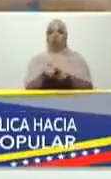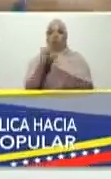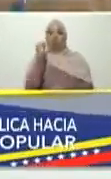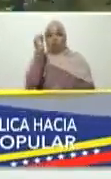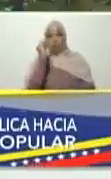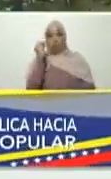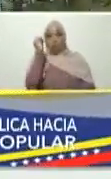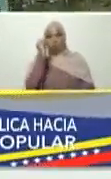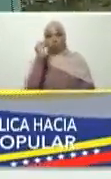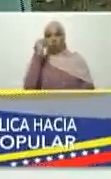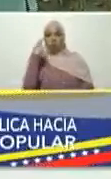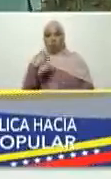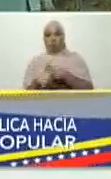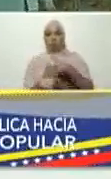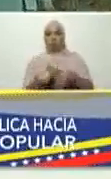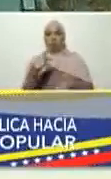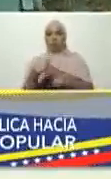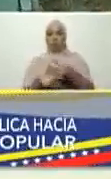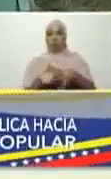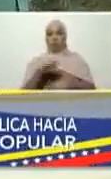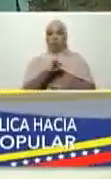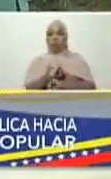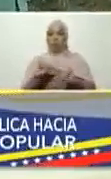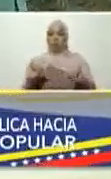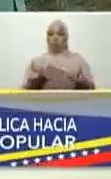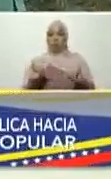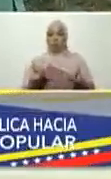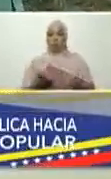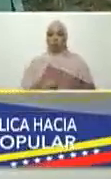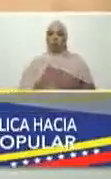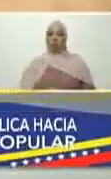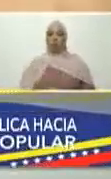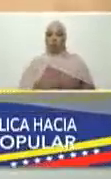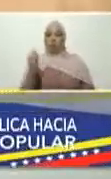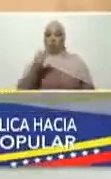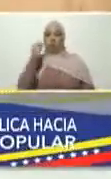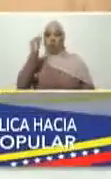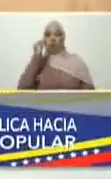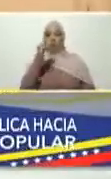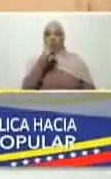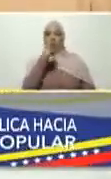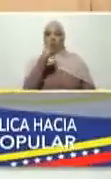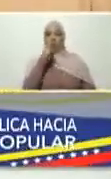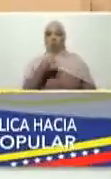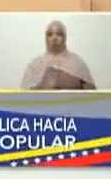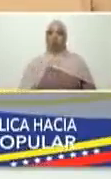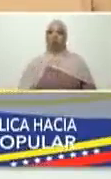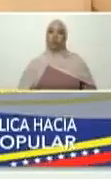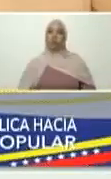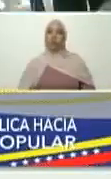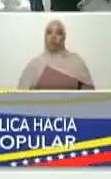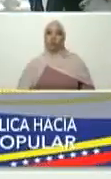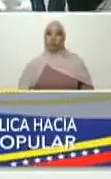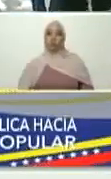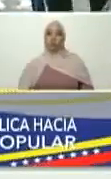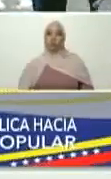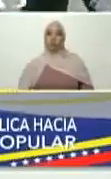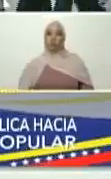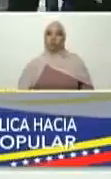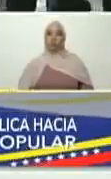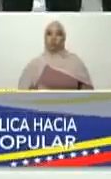todavía en el proceso de la revolución bolivariana, pero sí hay que ordenar cosas y estructurar planes, como usted muy